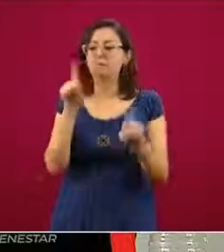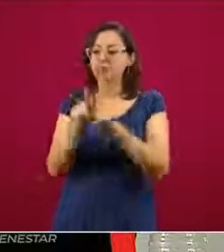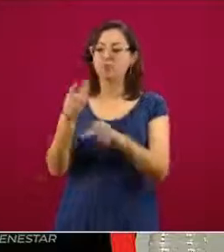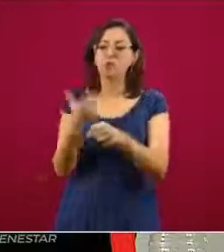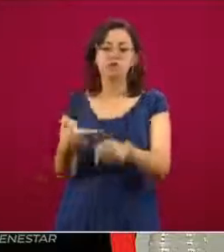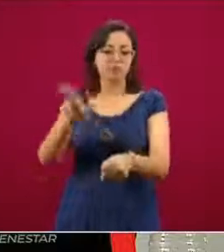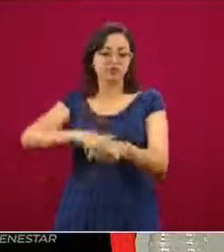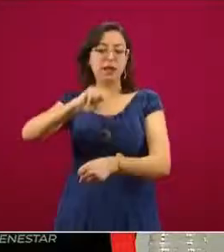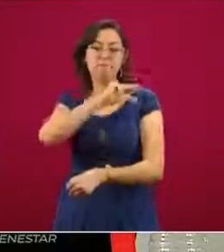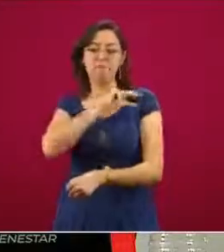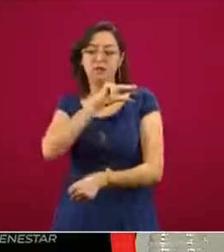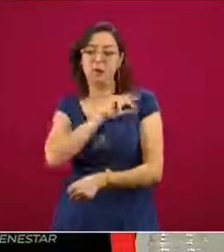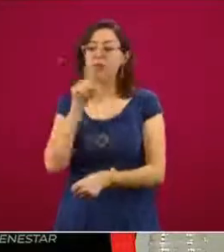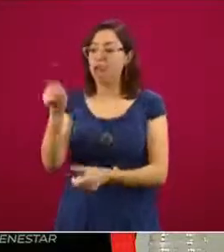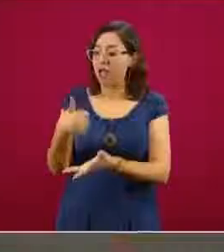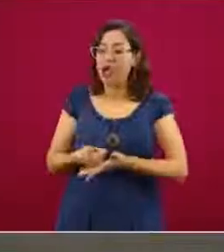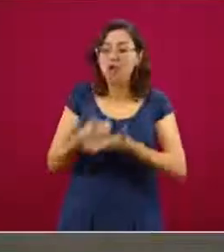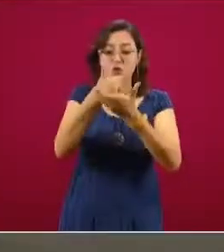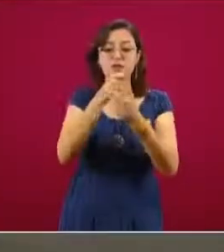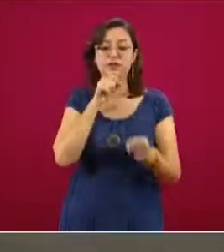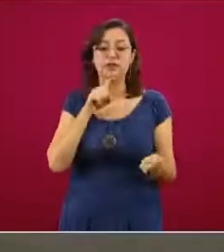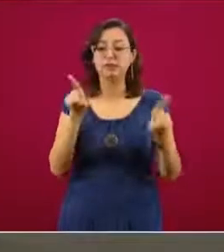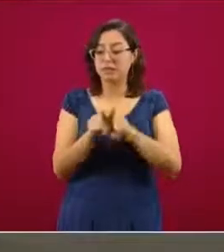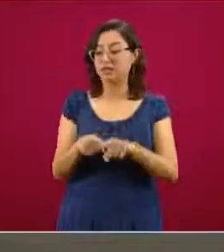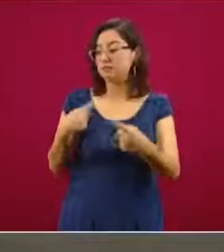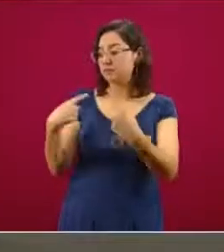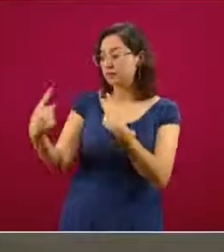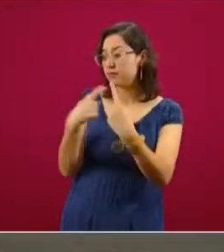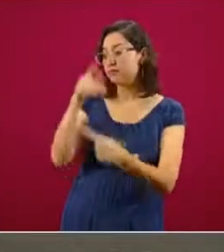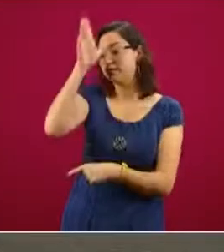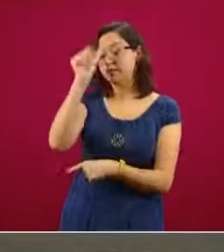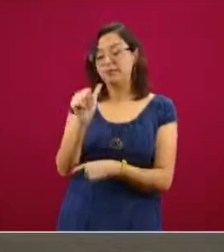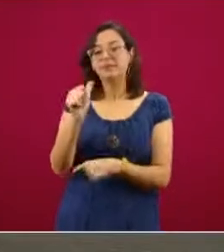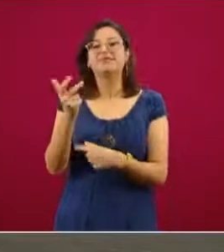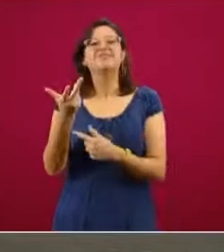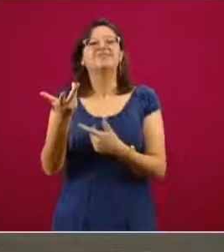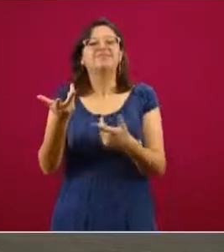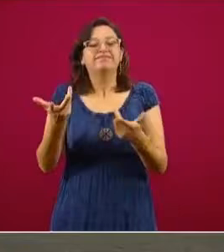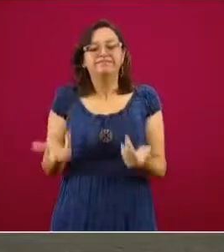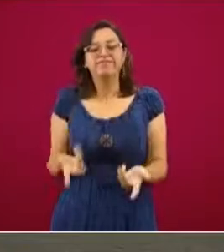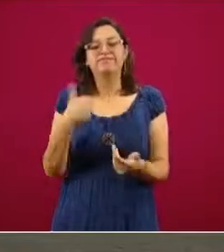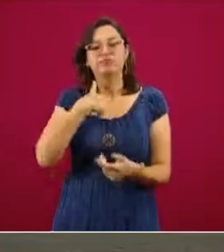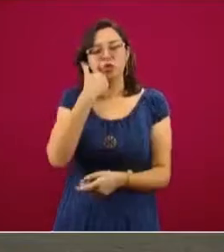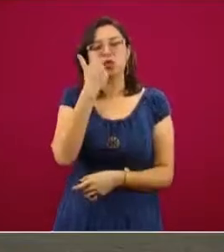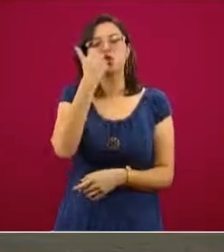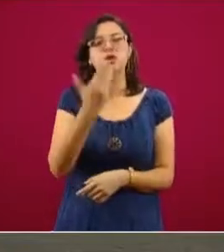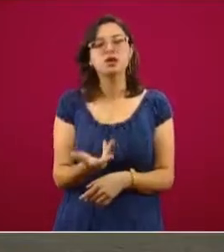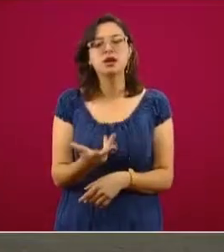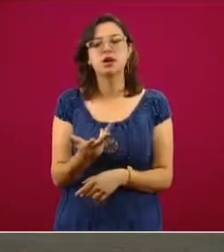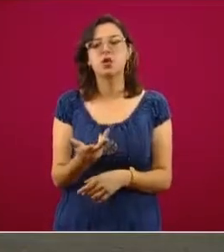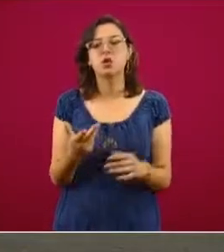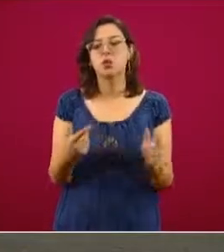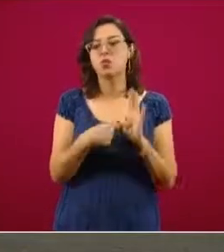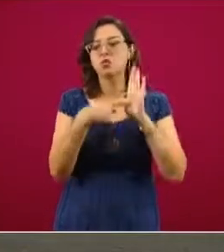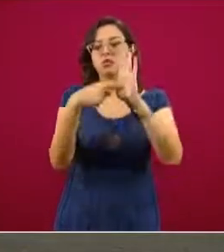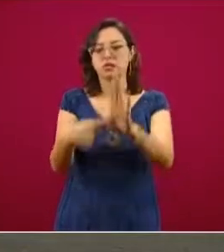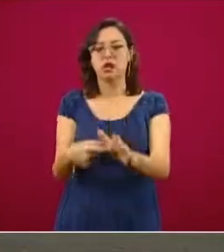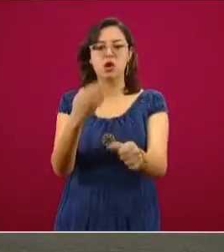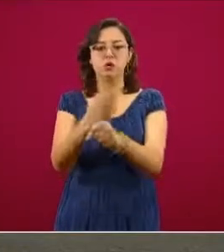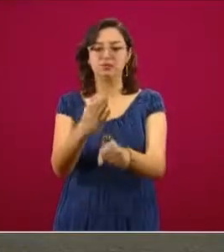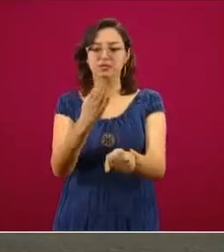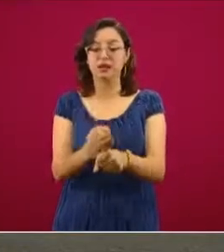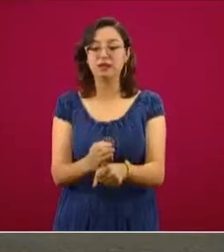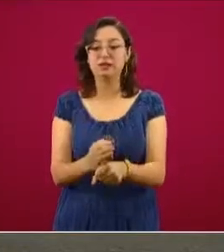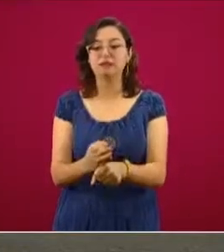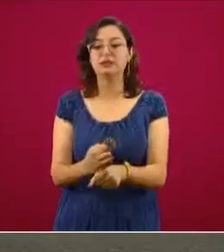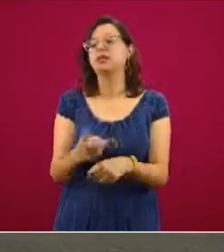de ayudar en la parte del convenio que tenemos con ellos. Entonces, lo que quisiera que vieran hoy, y este es un ejercicio